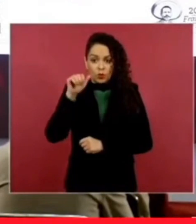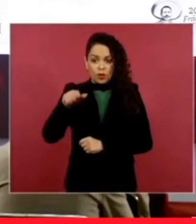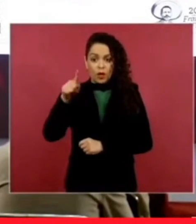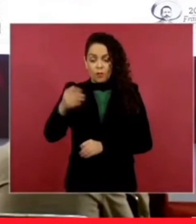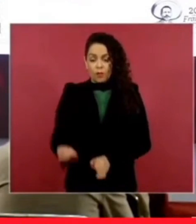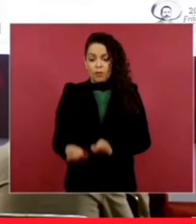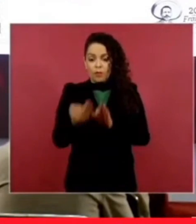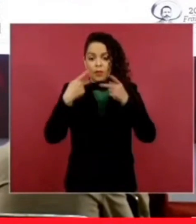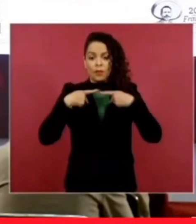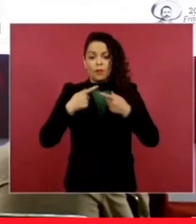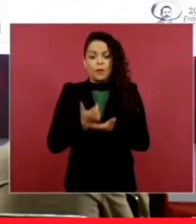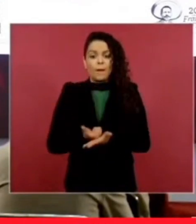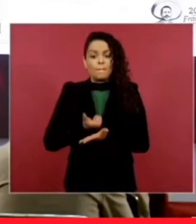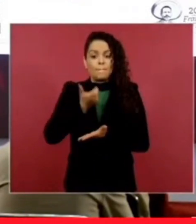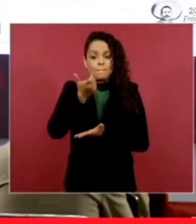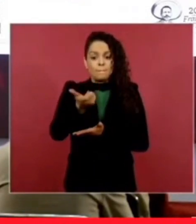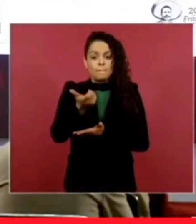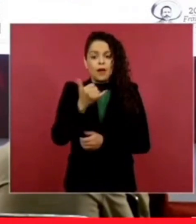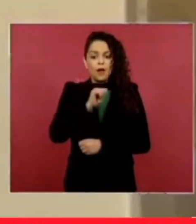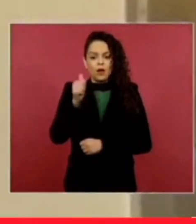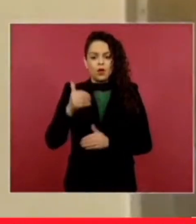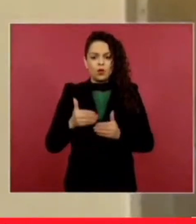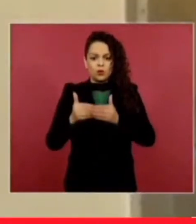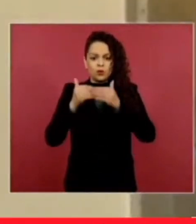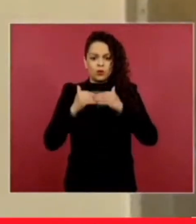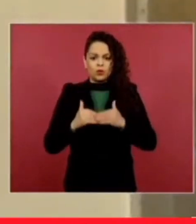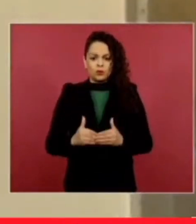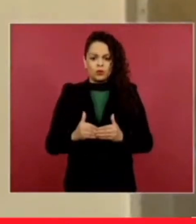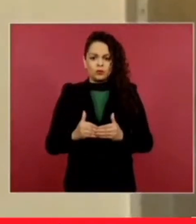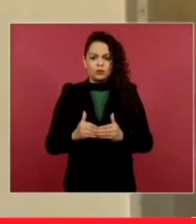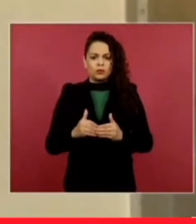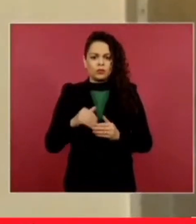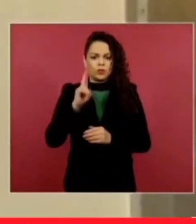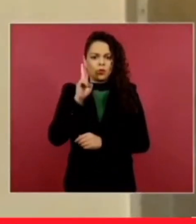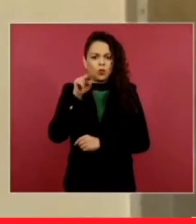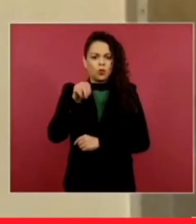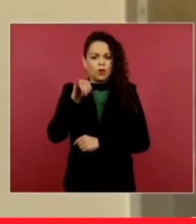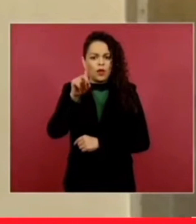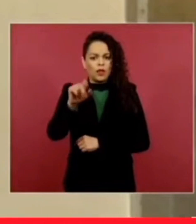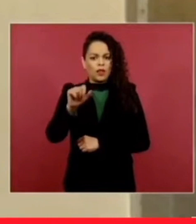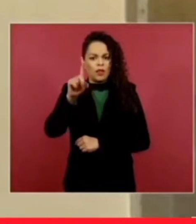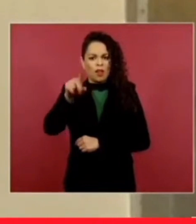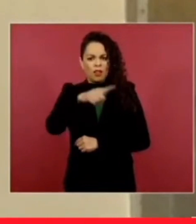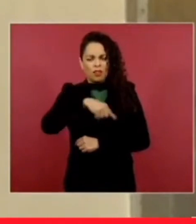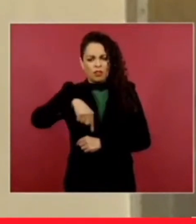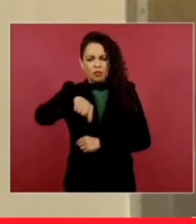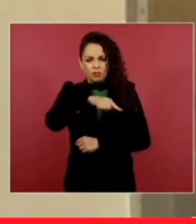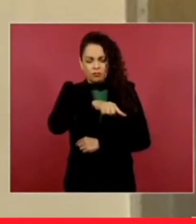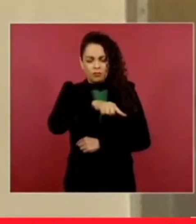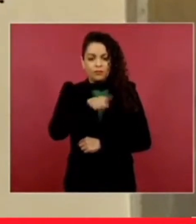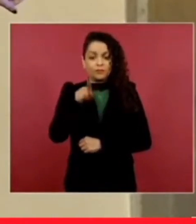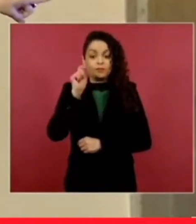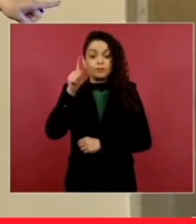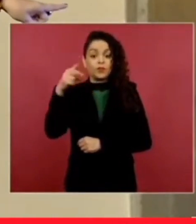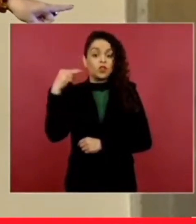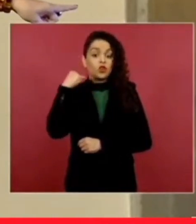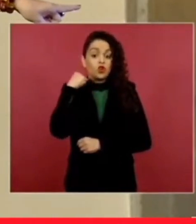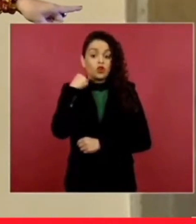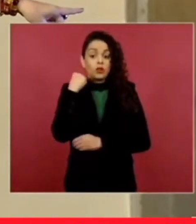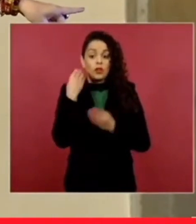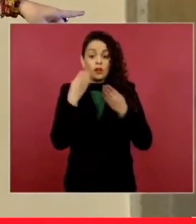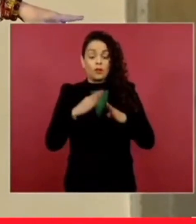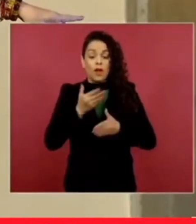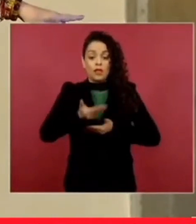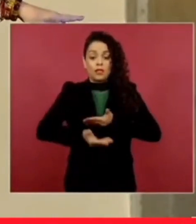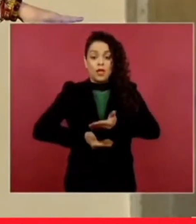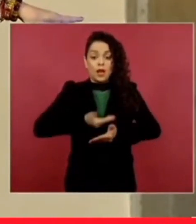en una unidad de UVEAS. En comunicación social, en servicios notariales y bancarios y también